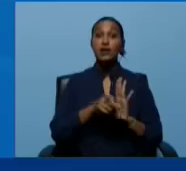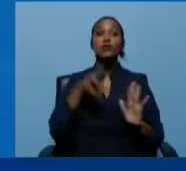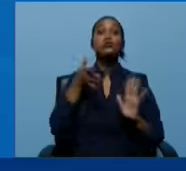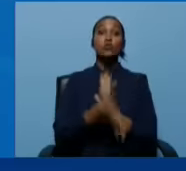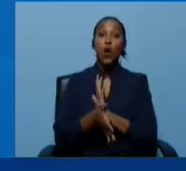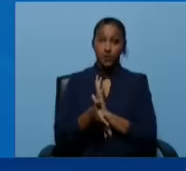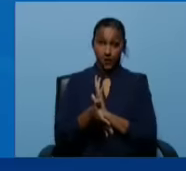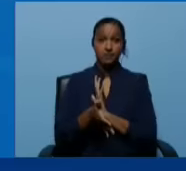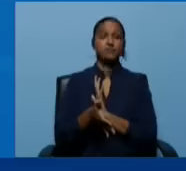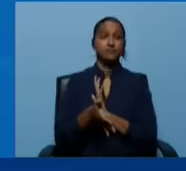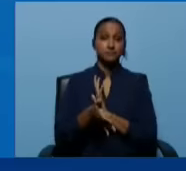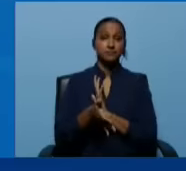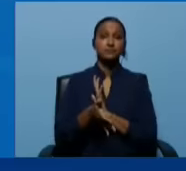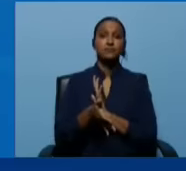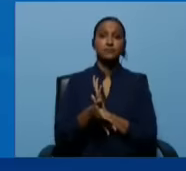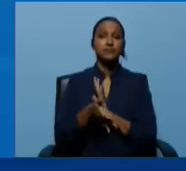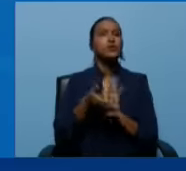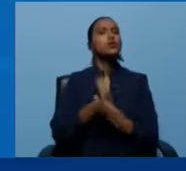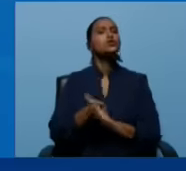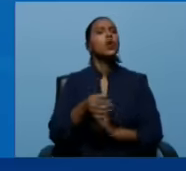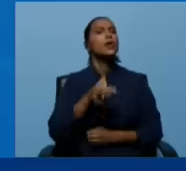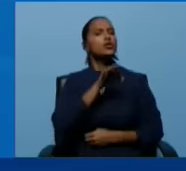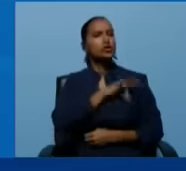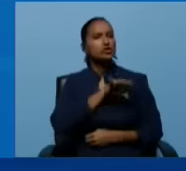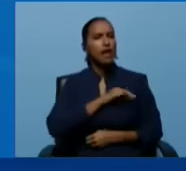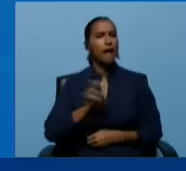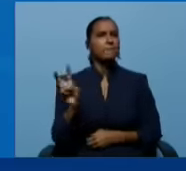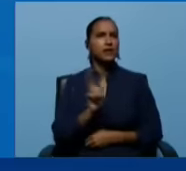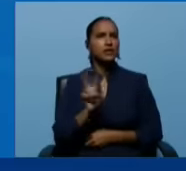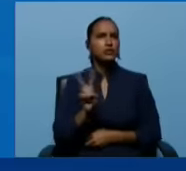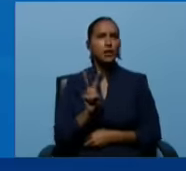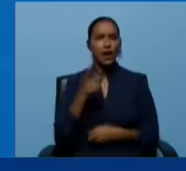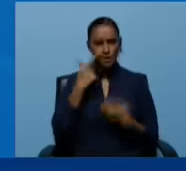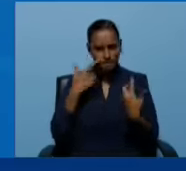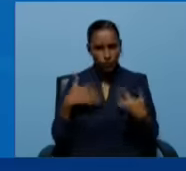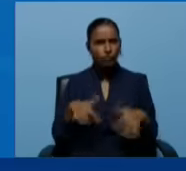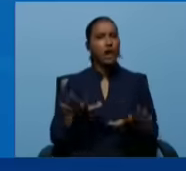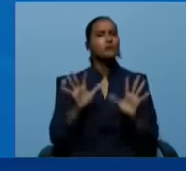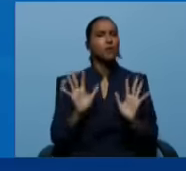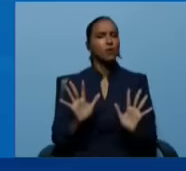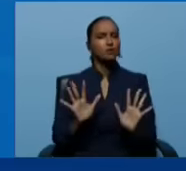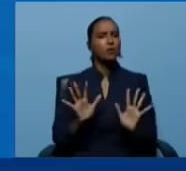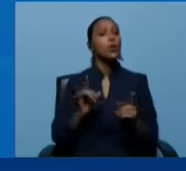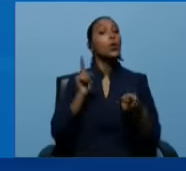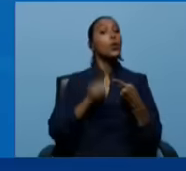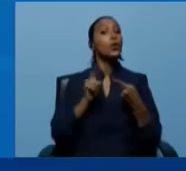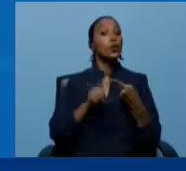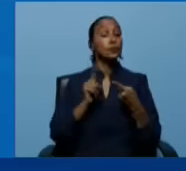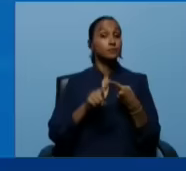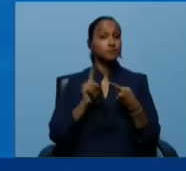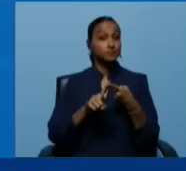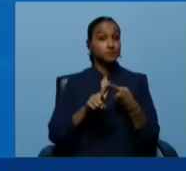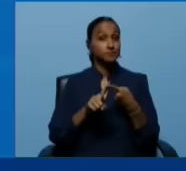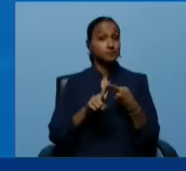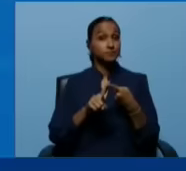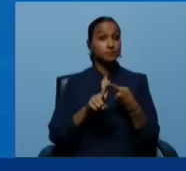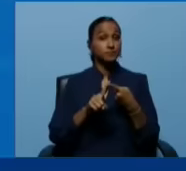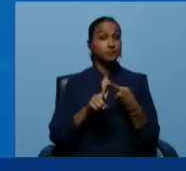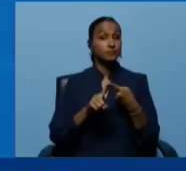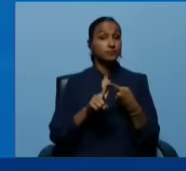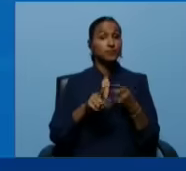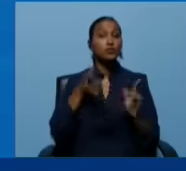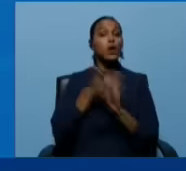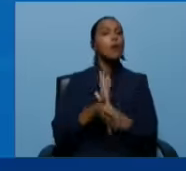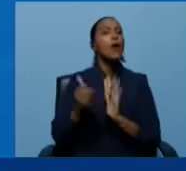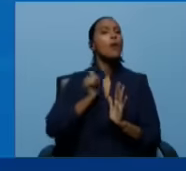economía y la sociedad venezolana. Por tanto, uno, condenamos enérgicamente cualquier